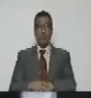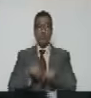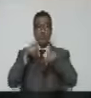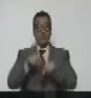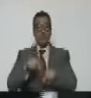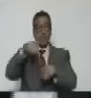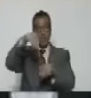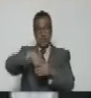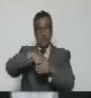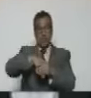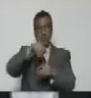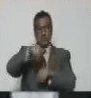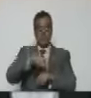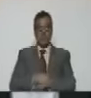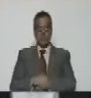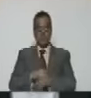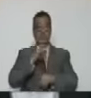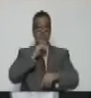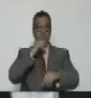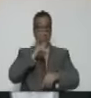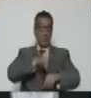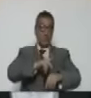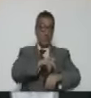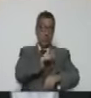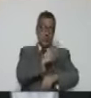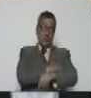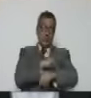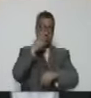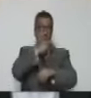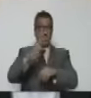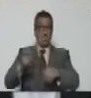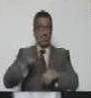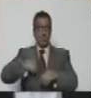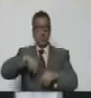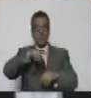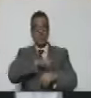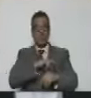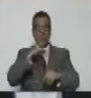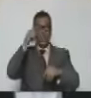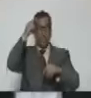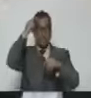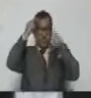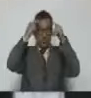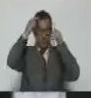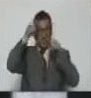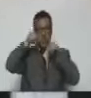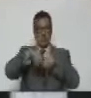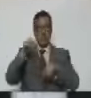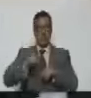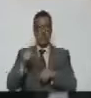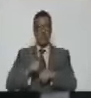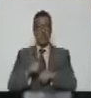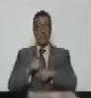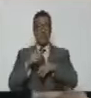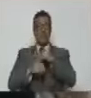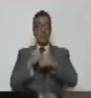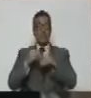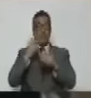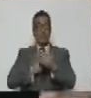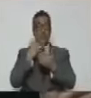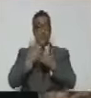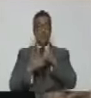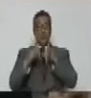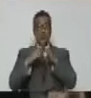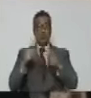tuvimos ahora una elección del poder popular, hechura de nuestro comandante Chávez. Sí, en función de proyectos